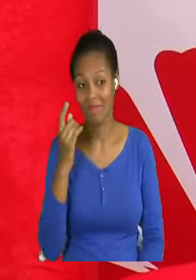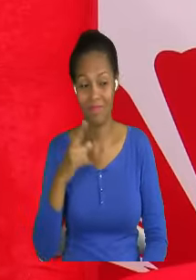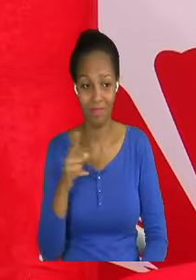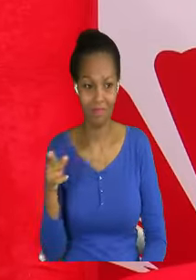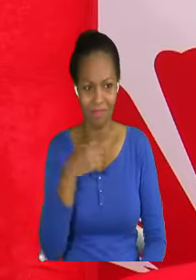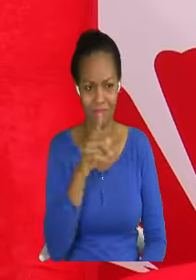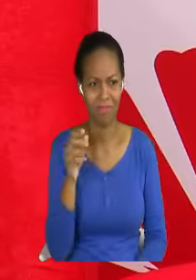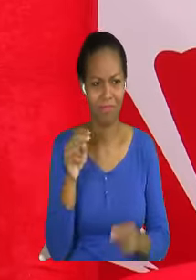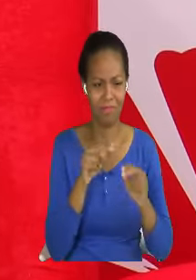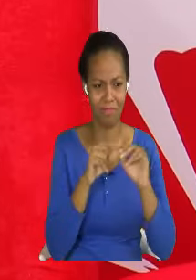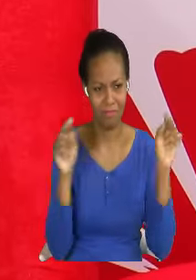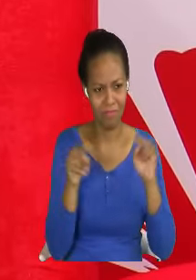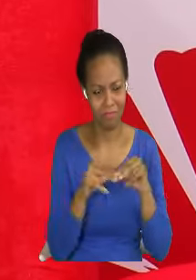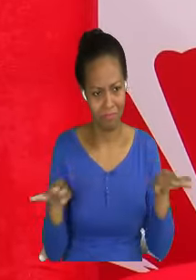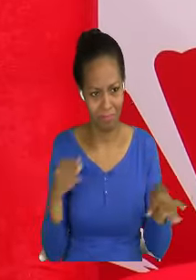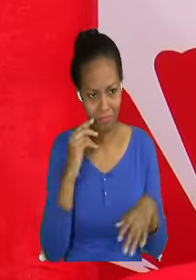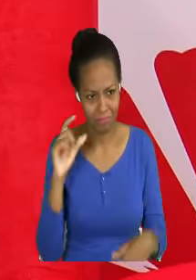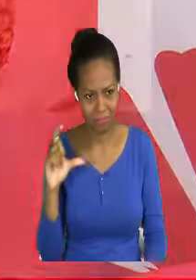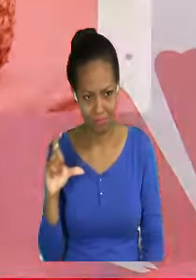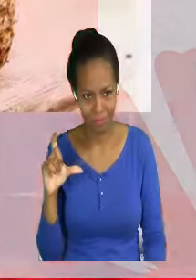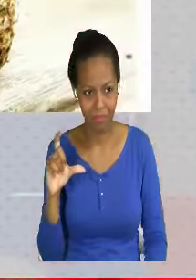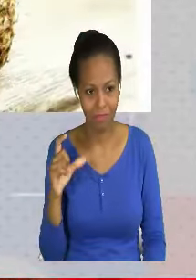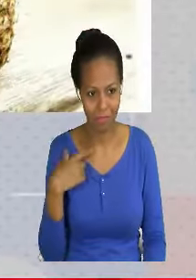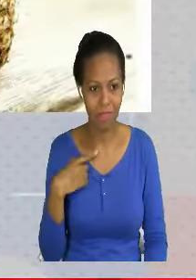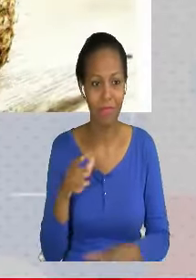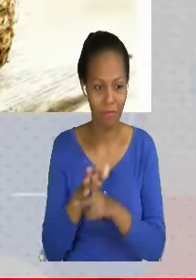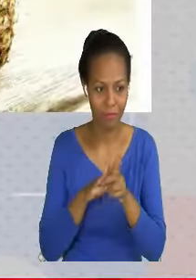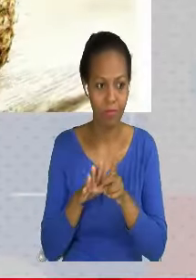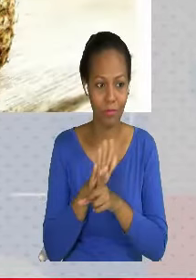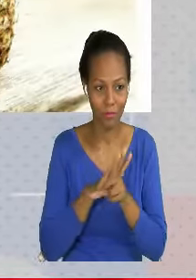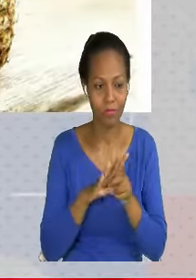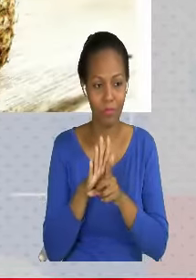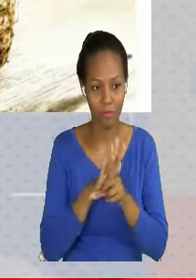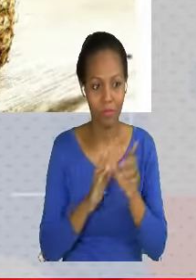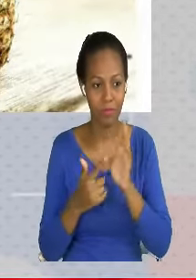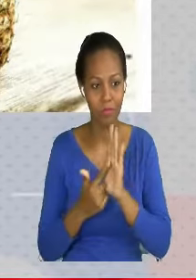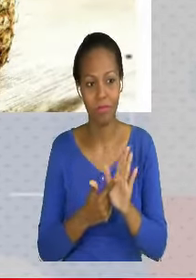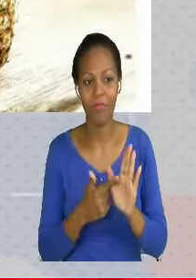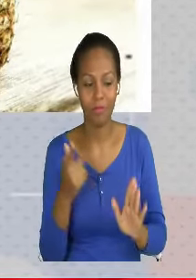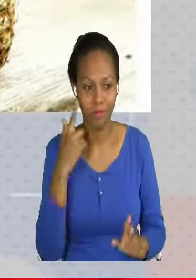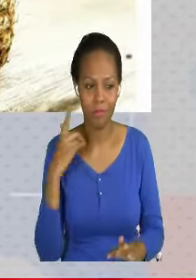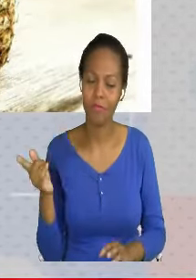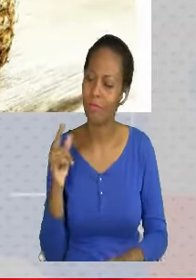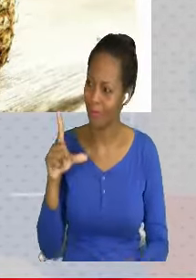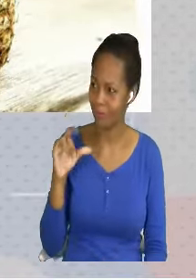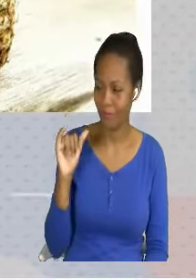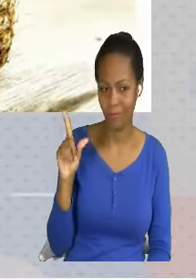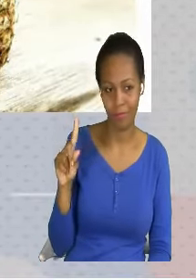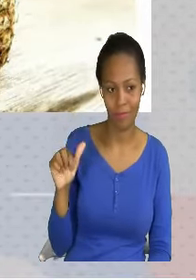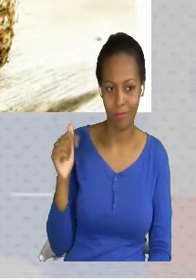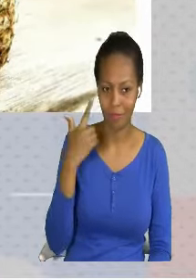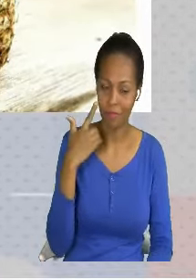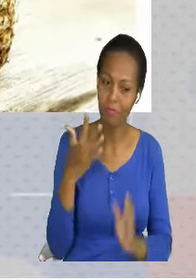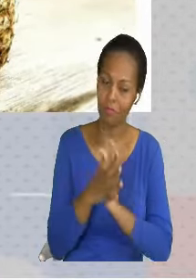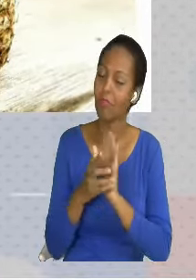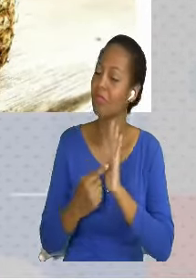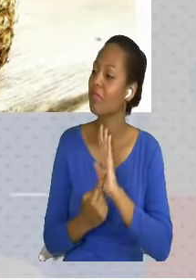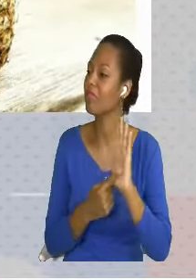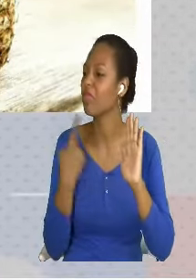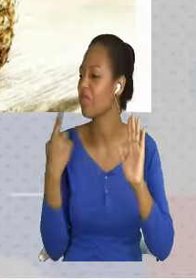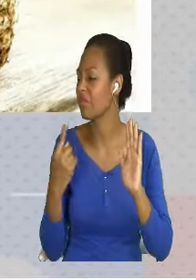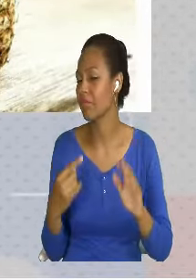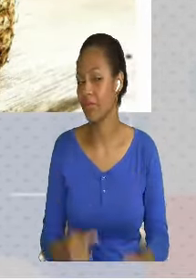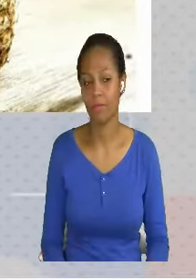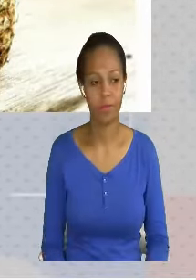redes sociales se dieron cuenta que yo subí un videito con eso, pero yo quiero que sea Luisa la que les cuente cuál es la función de este producto.